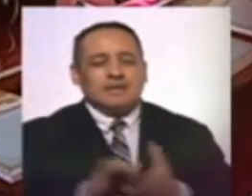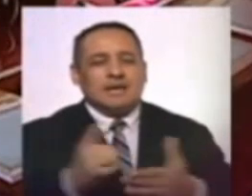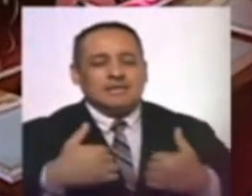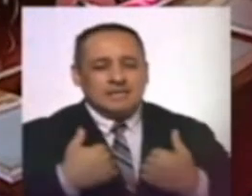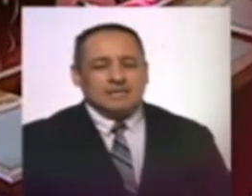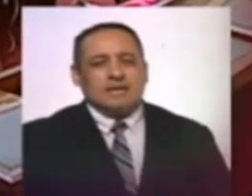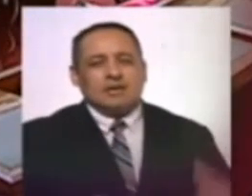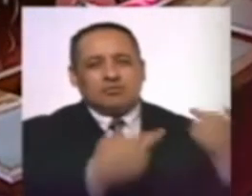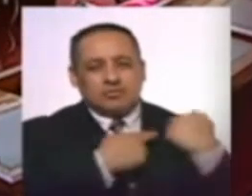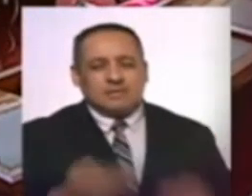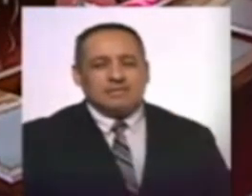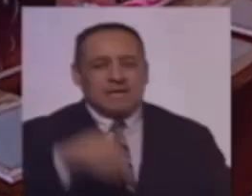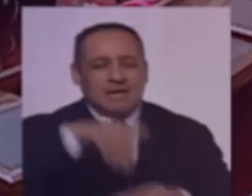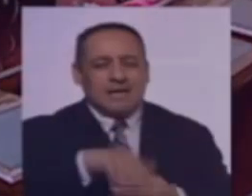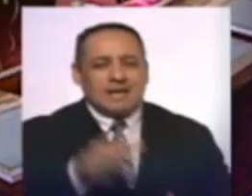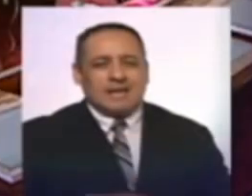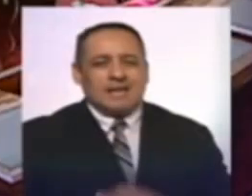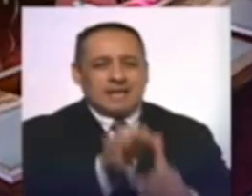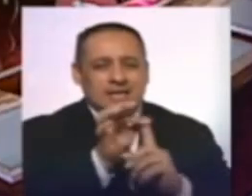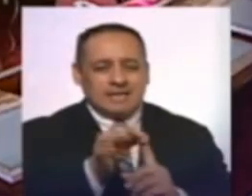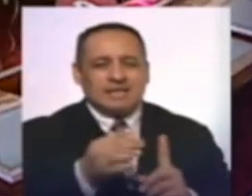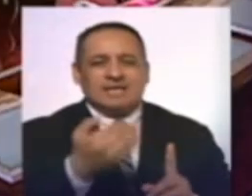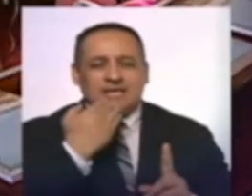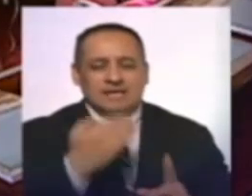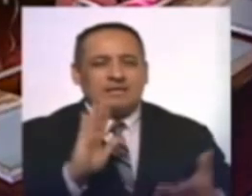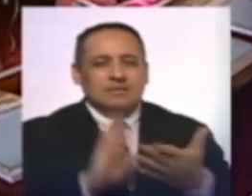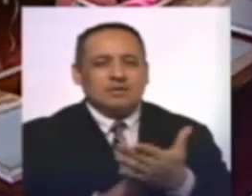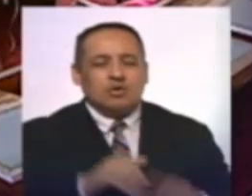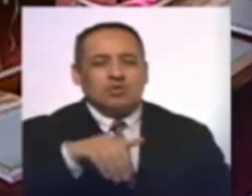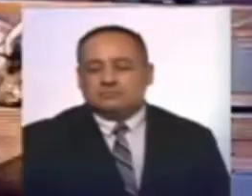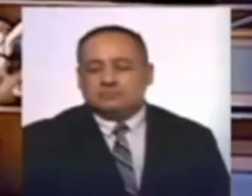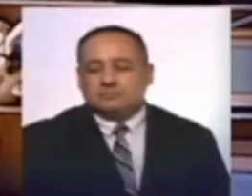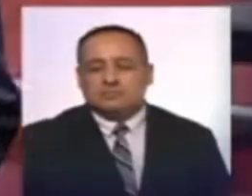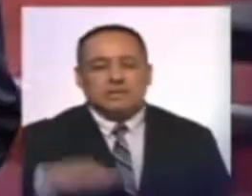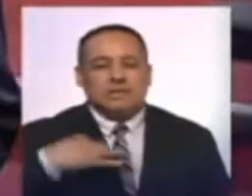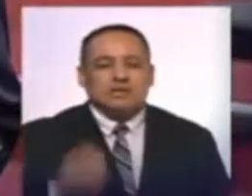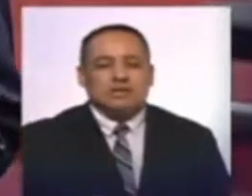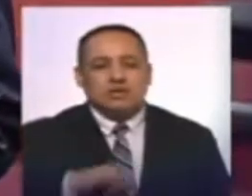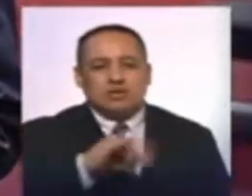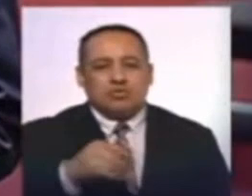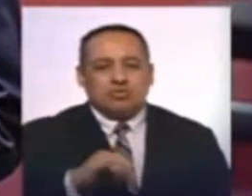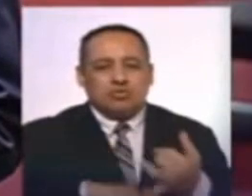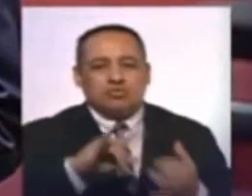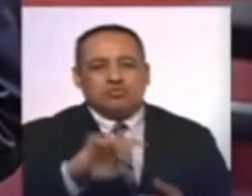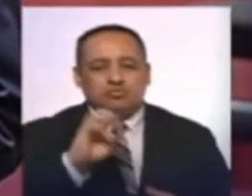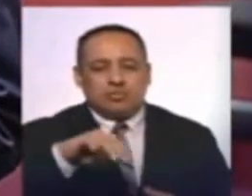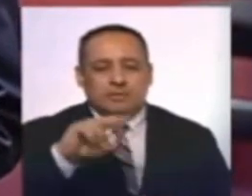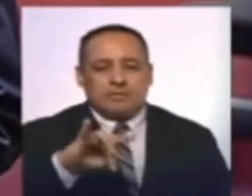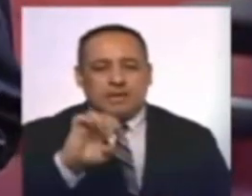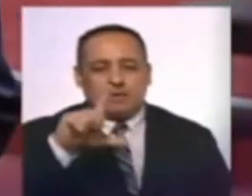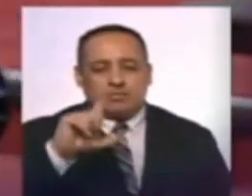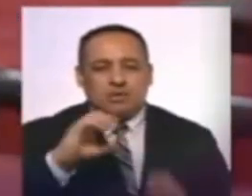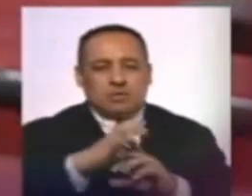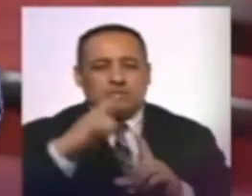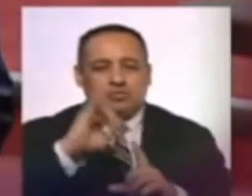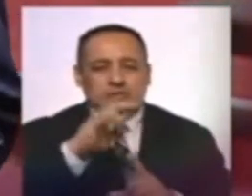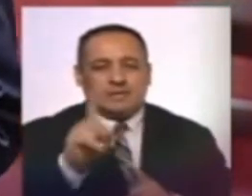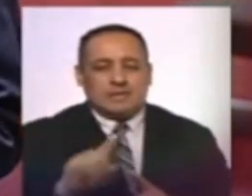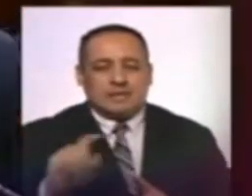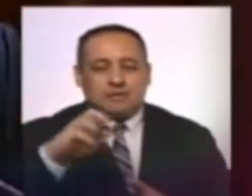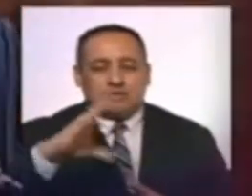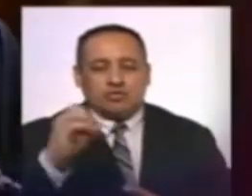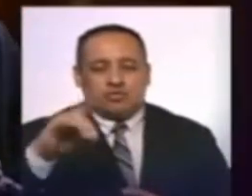del pueblo, señor Josué Gutiérrez Condo. Así, el ex abogado del líder de Perú Libre, Vladimir